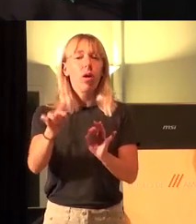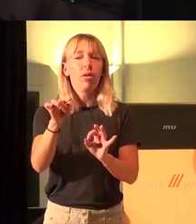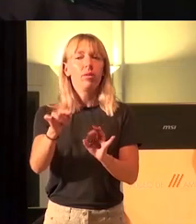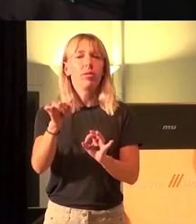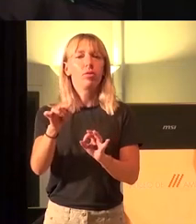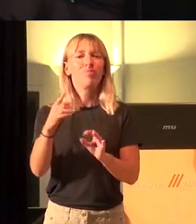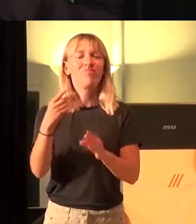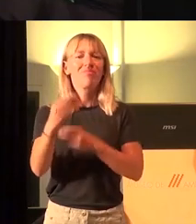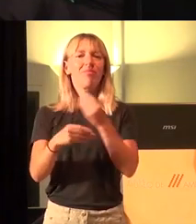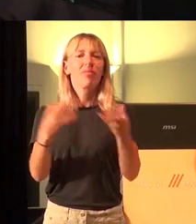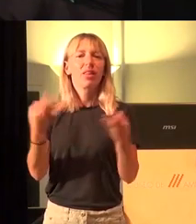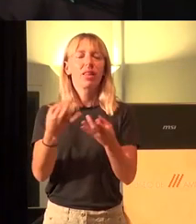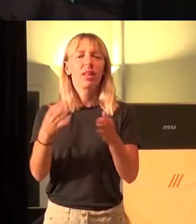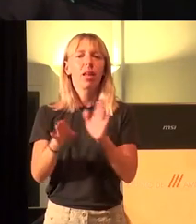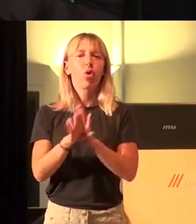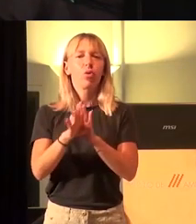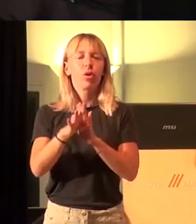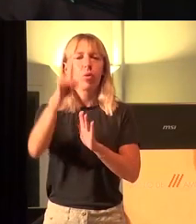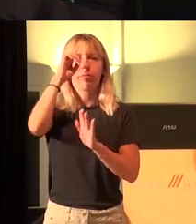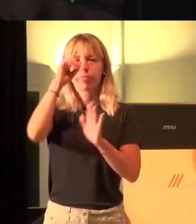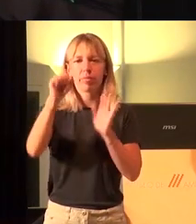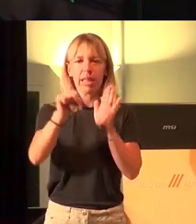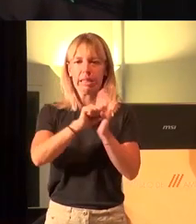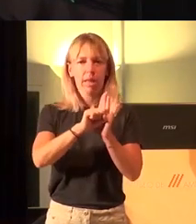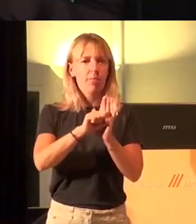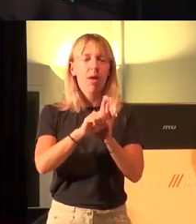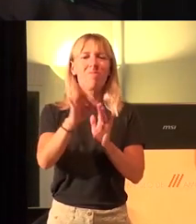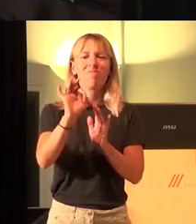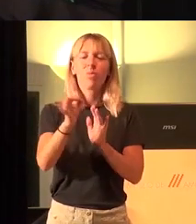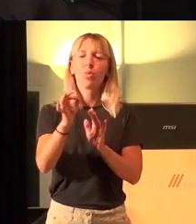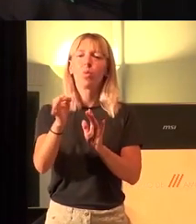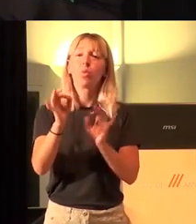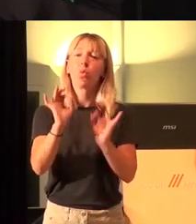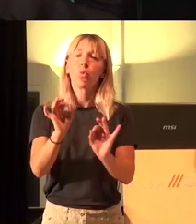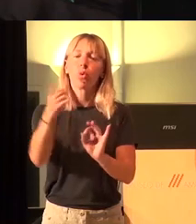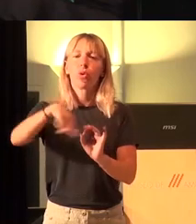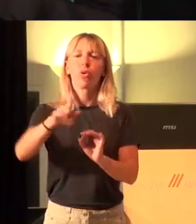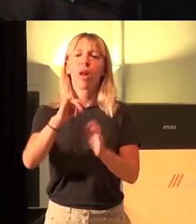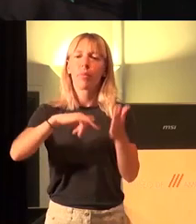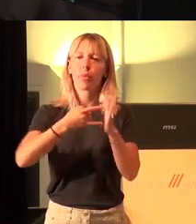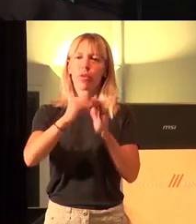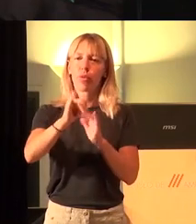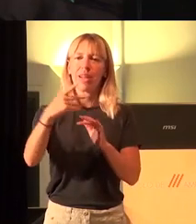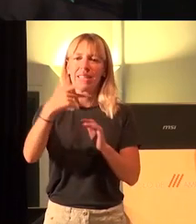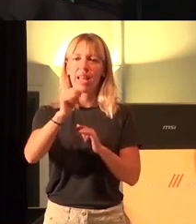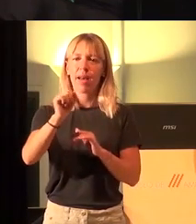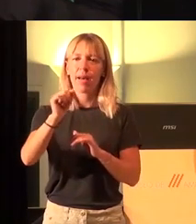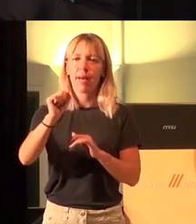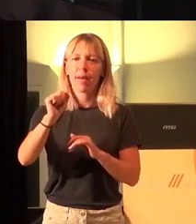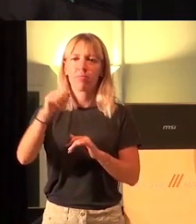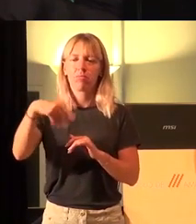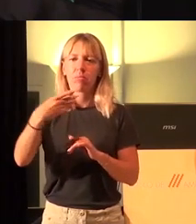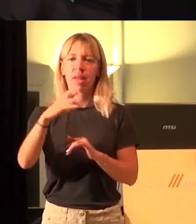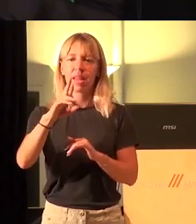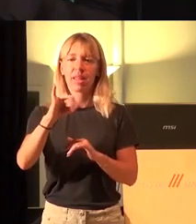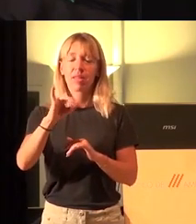esto lo que provoca es que siga habiendo estigmas a día de hoy. Precisamente vosotras tenéis un proyecto maravilloso, el proyecto Chamberlain, que lo